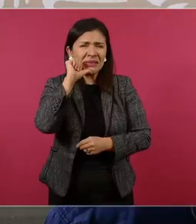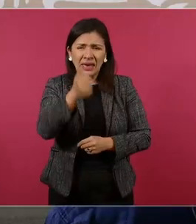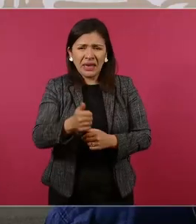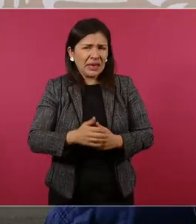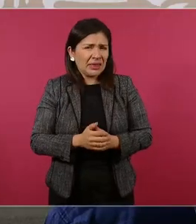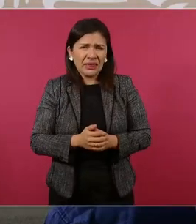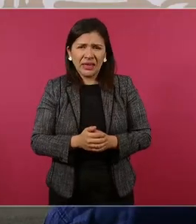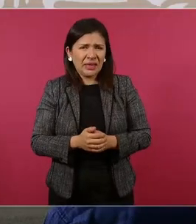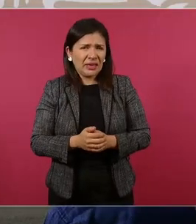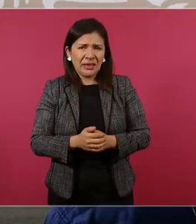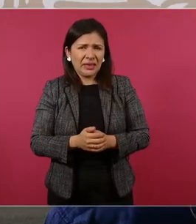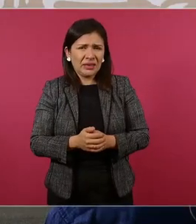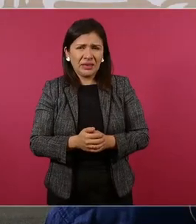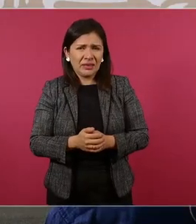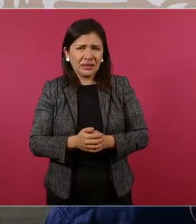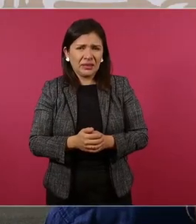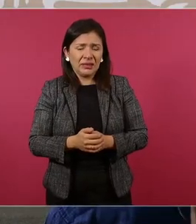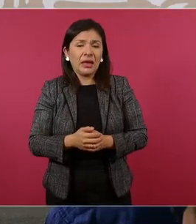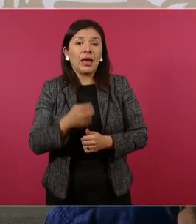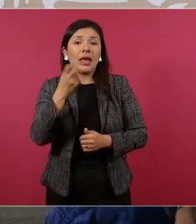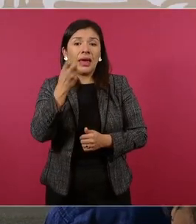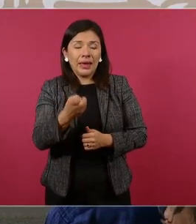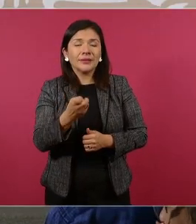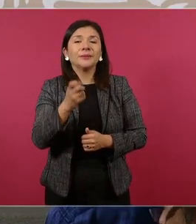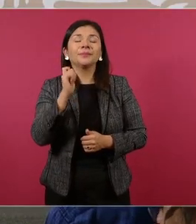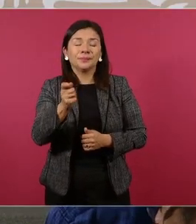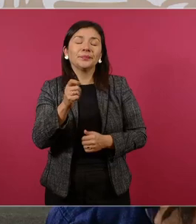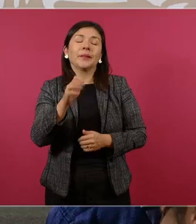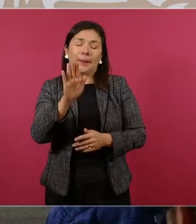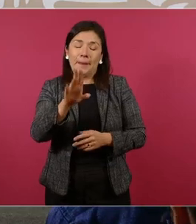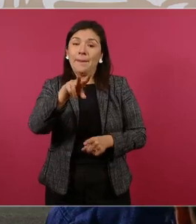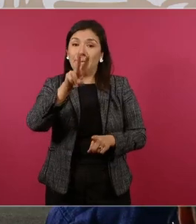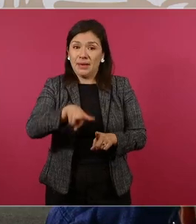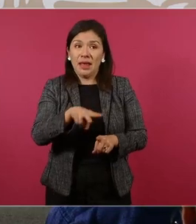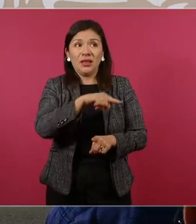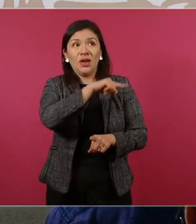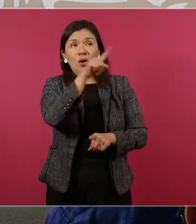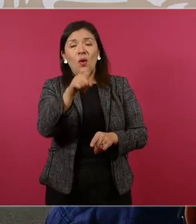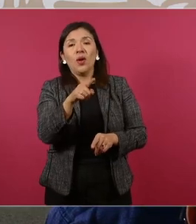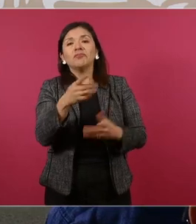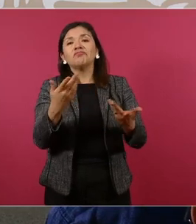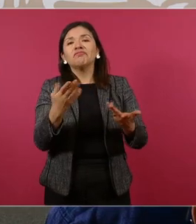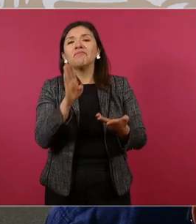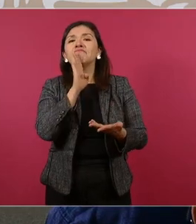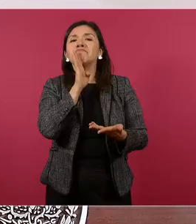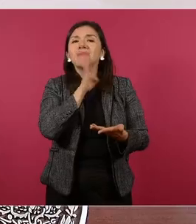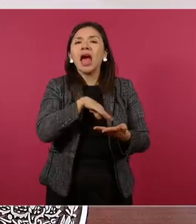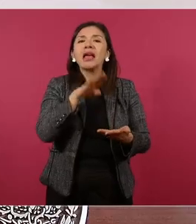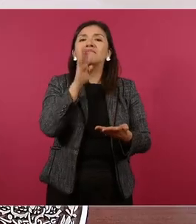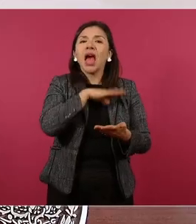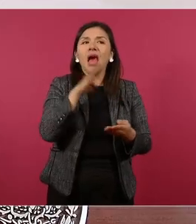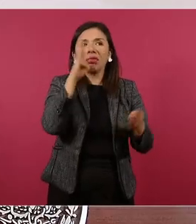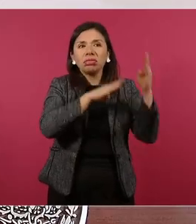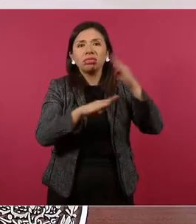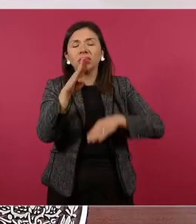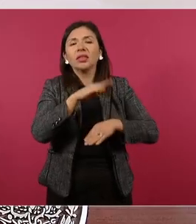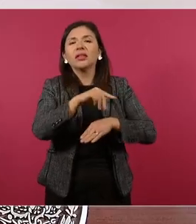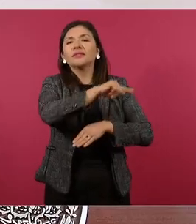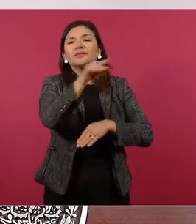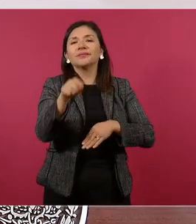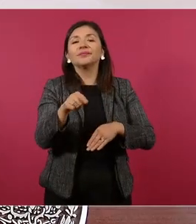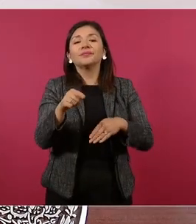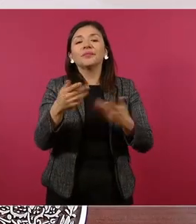nada miércoles lo van explicar no es que les fue mal Sí con